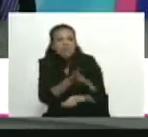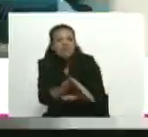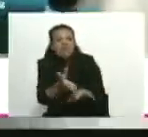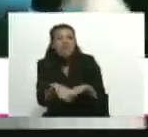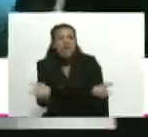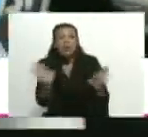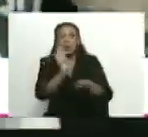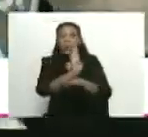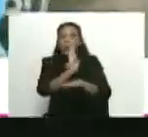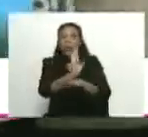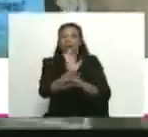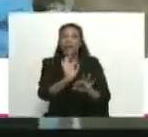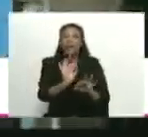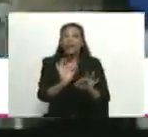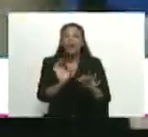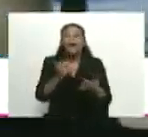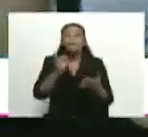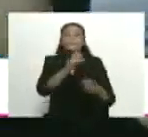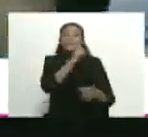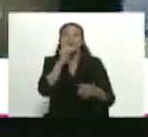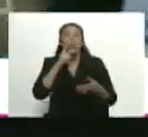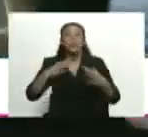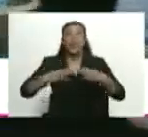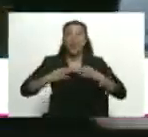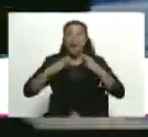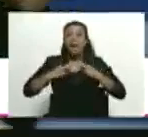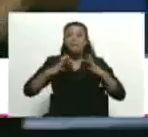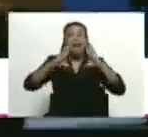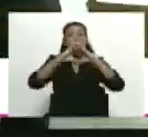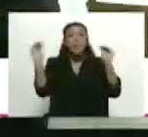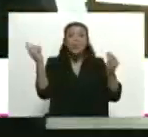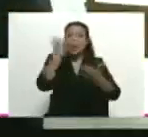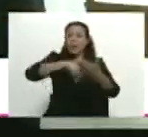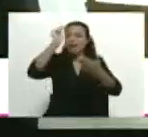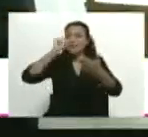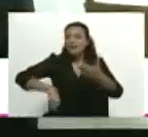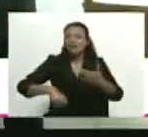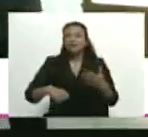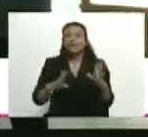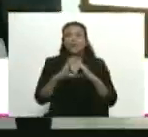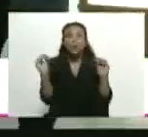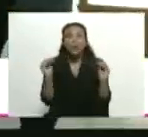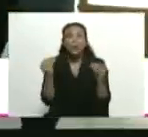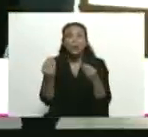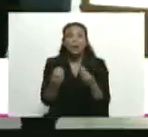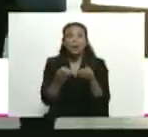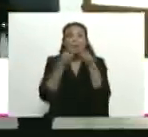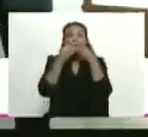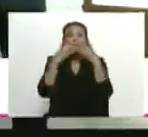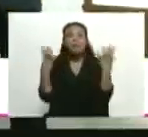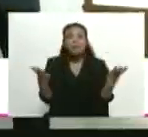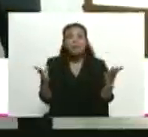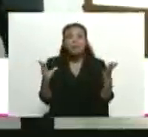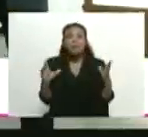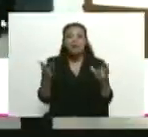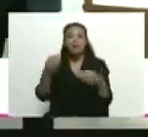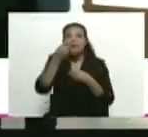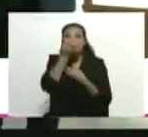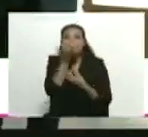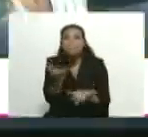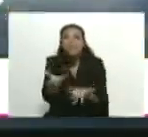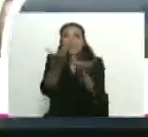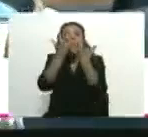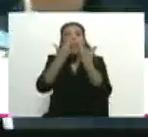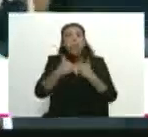queremos solicitarle que cuidado, nos raye las camisas nosotros, a los bachilleres que estamos aquí. Mira, Vali, ¿qué es esto? ¿Qué me cuenta? ¿Qué es